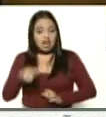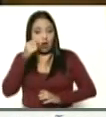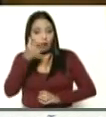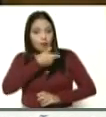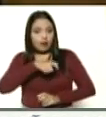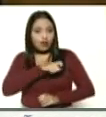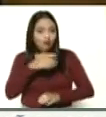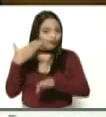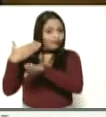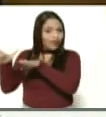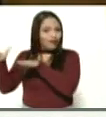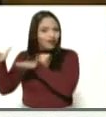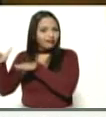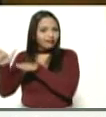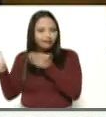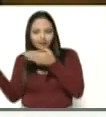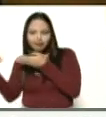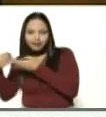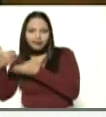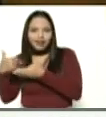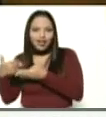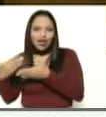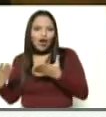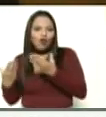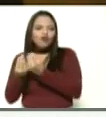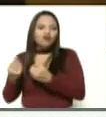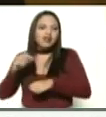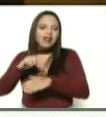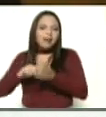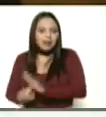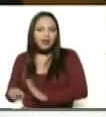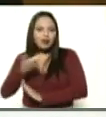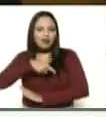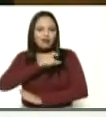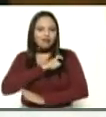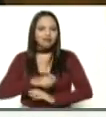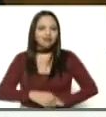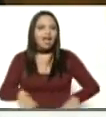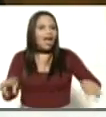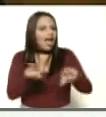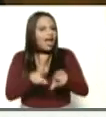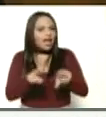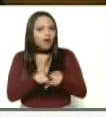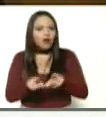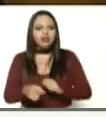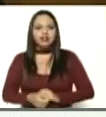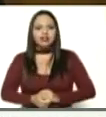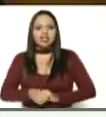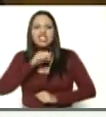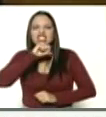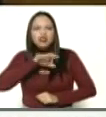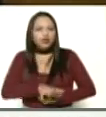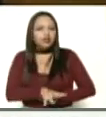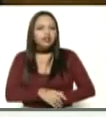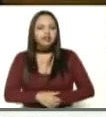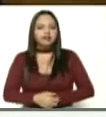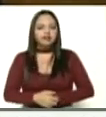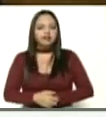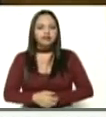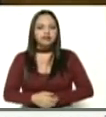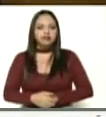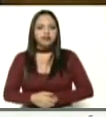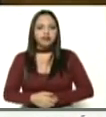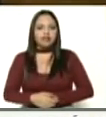imperio. Y así nosotros, pues, en todo esto, en toda esta historia que